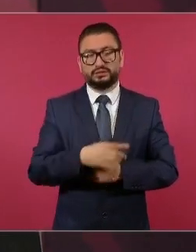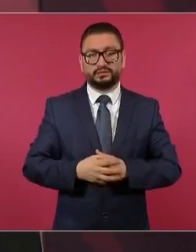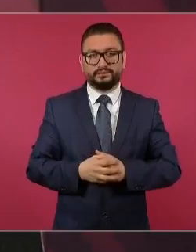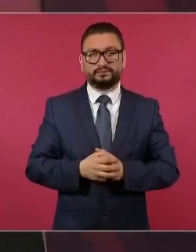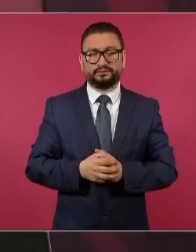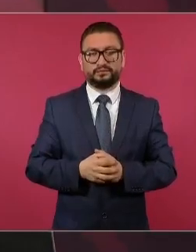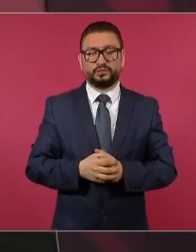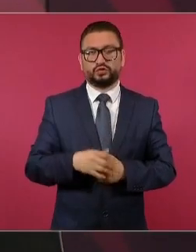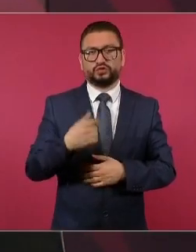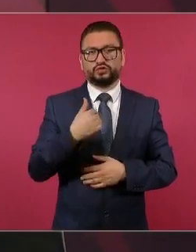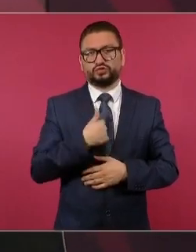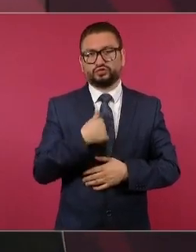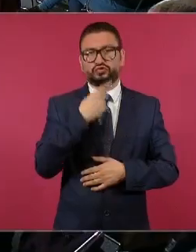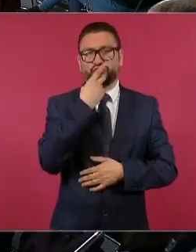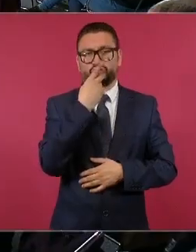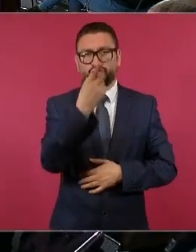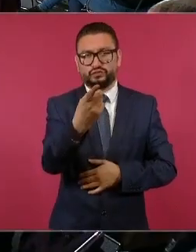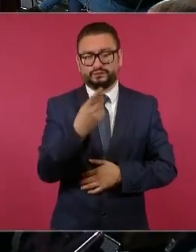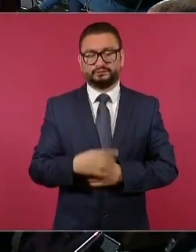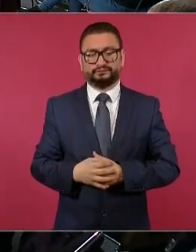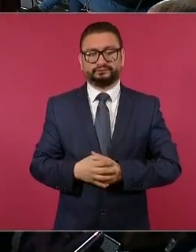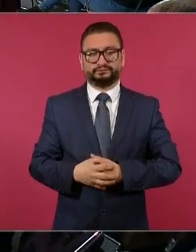sostengo que